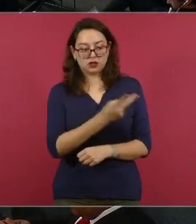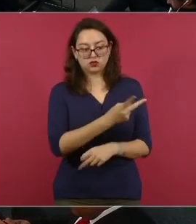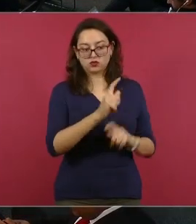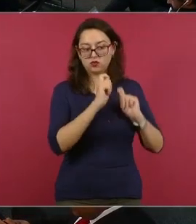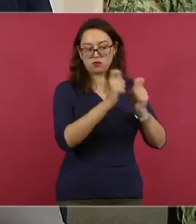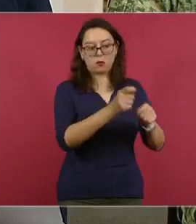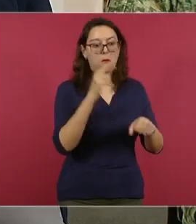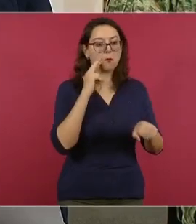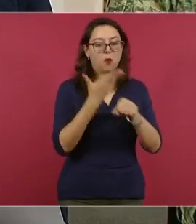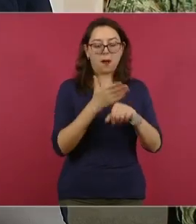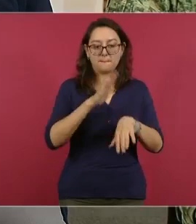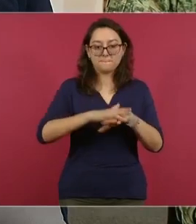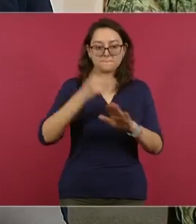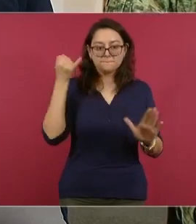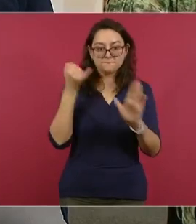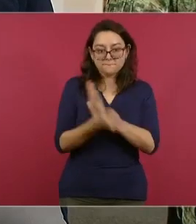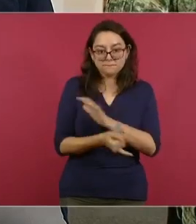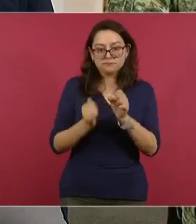Con el nuevo